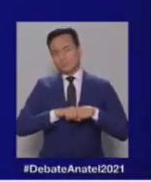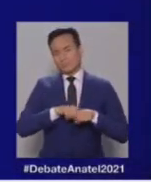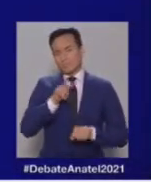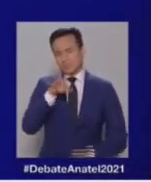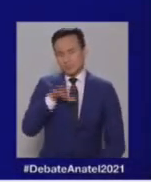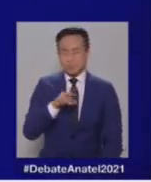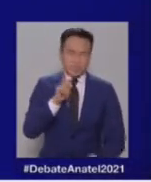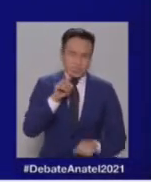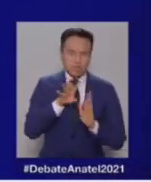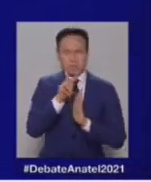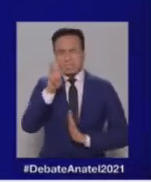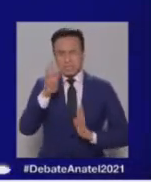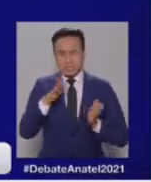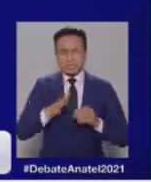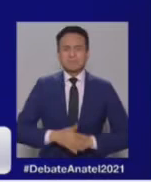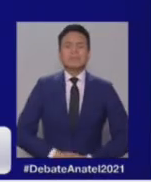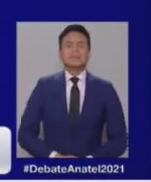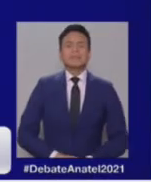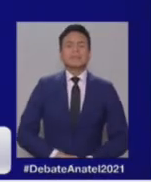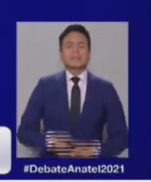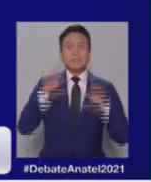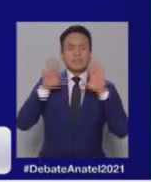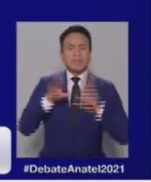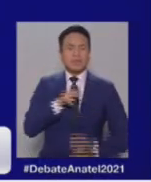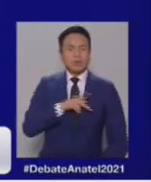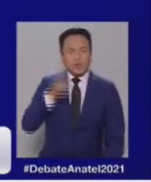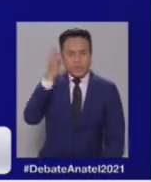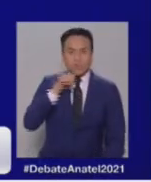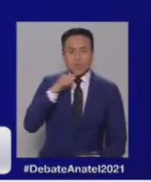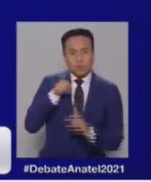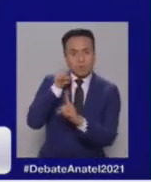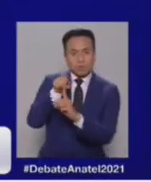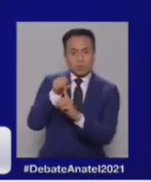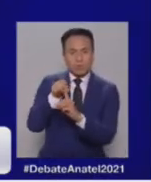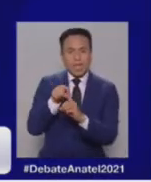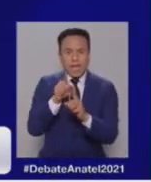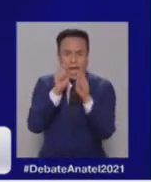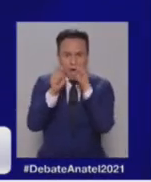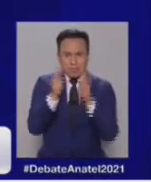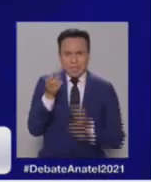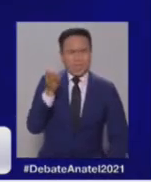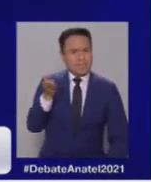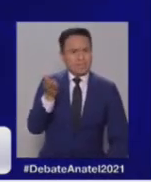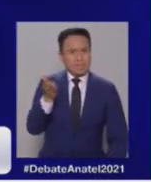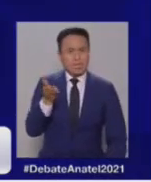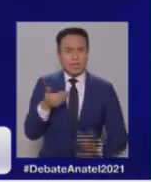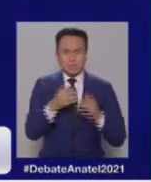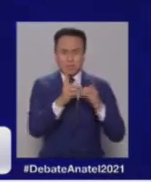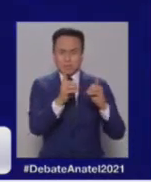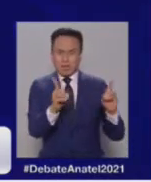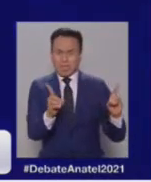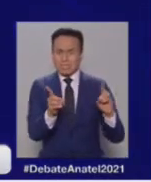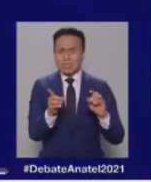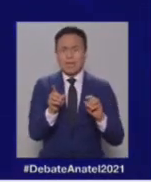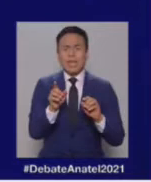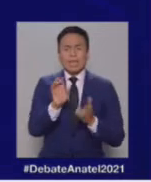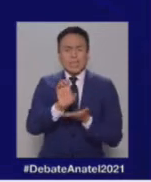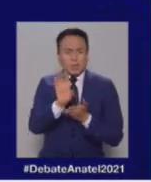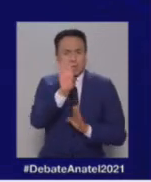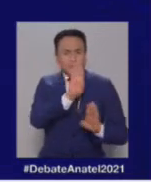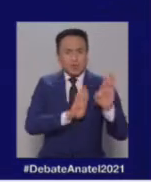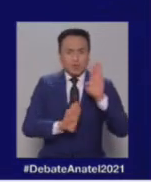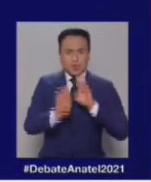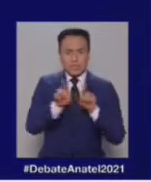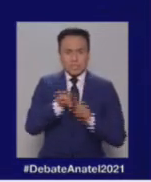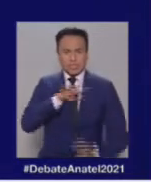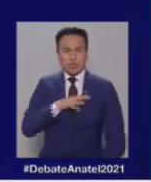Bruto Tendencial solamente llega al 2%, es decir, es prácticamente inviable lo que propondría Kast. Pero eso no fue lo único.